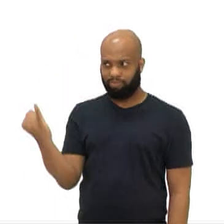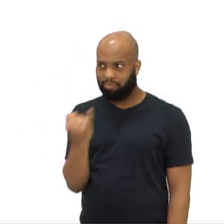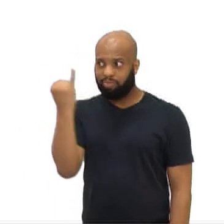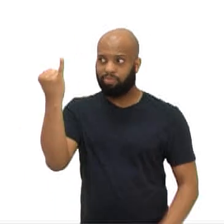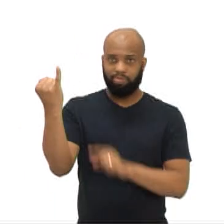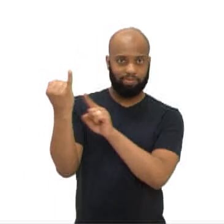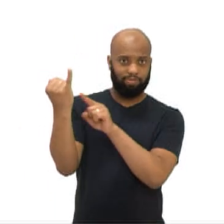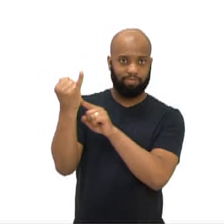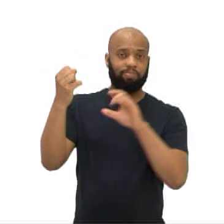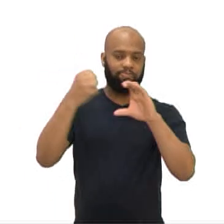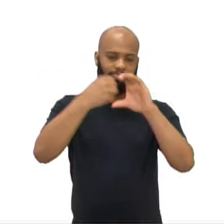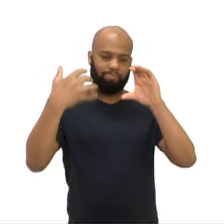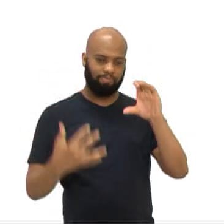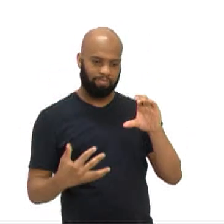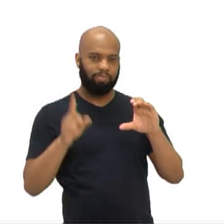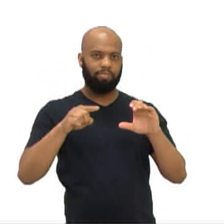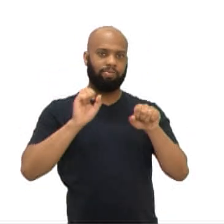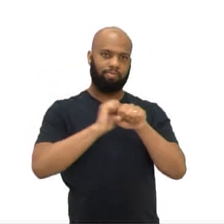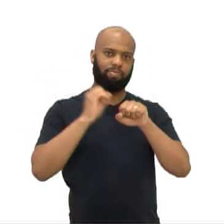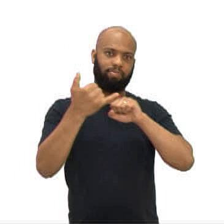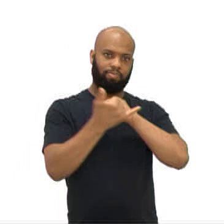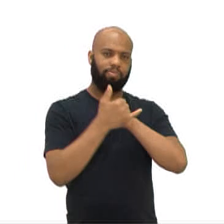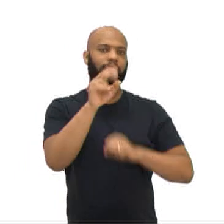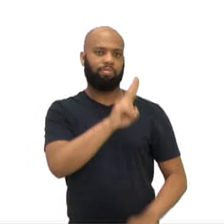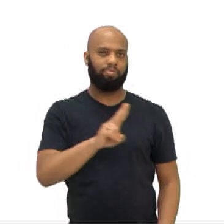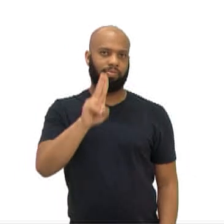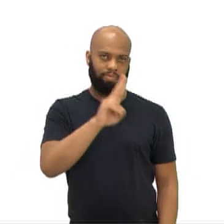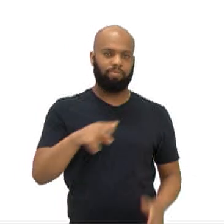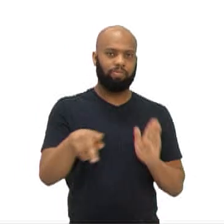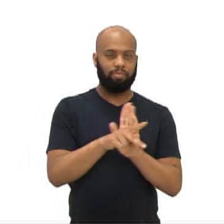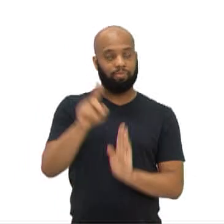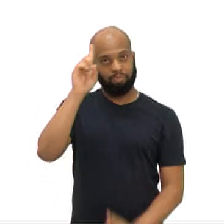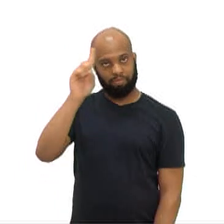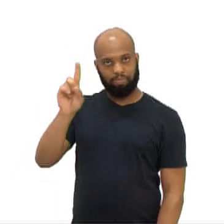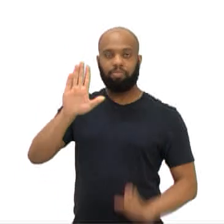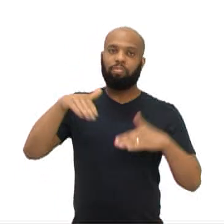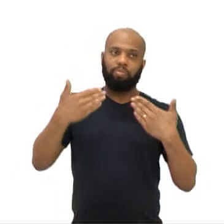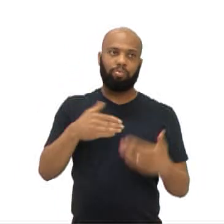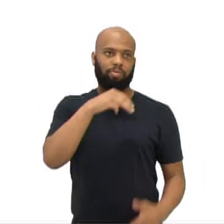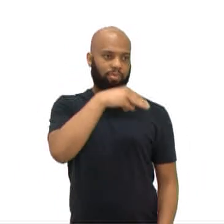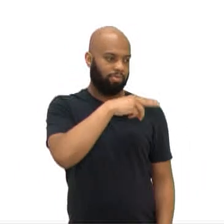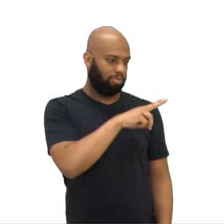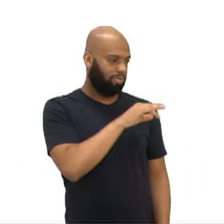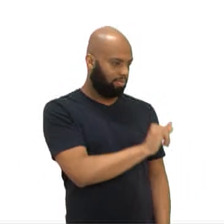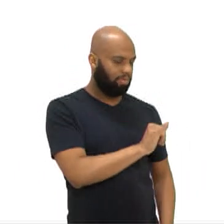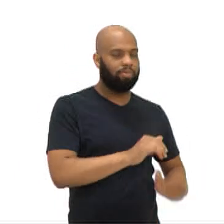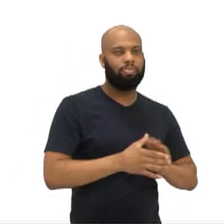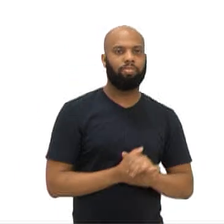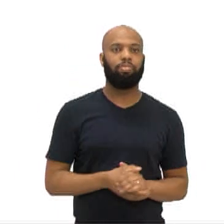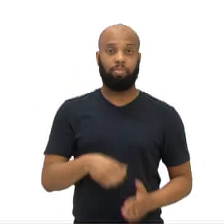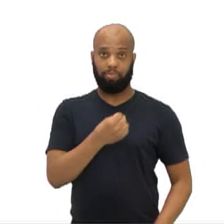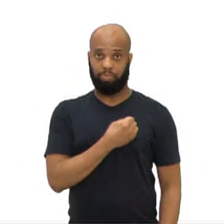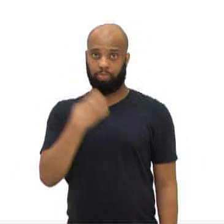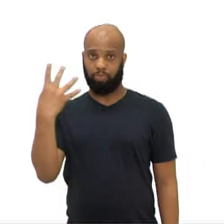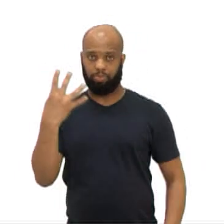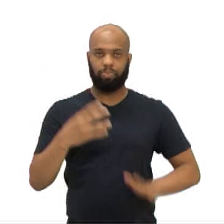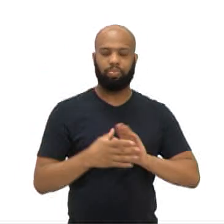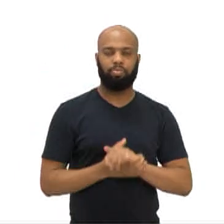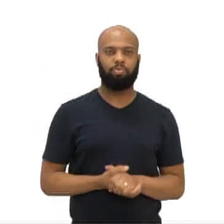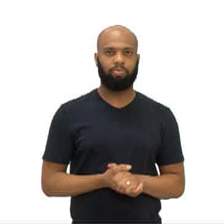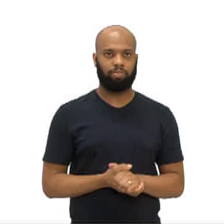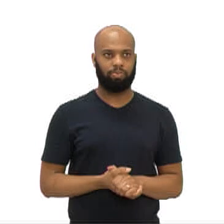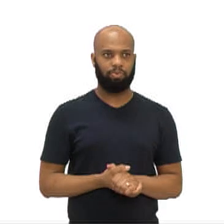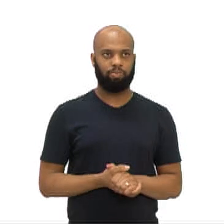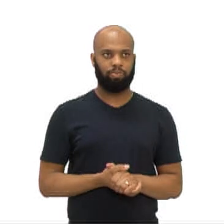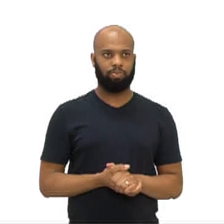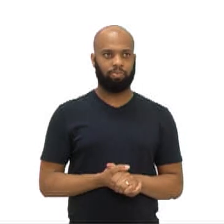La característica, o adjetivo utilizado para este dia. Entonces, muy. Perfecto? 4. Hay muchas culturas